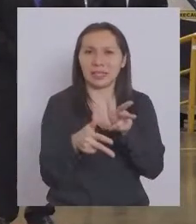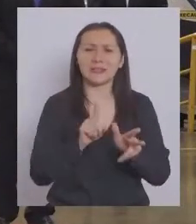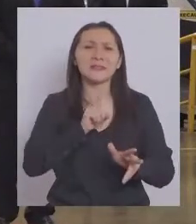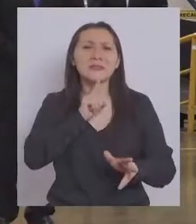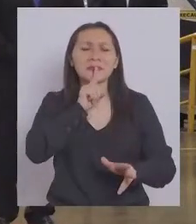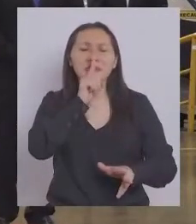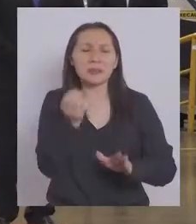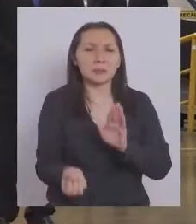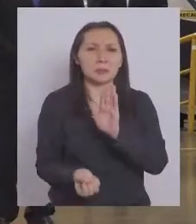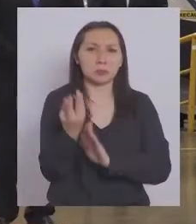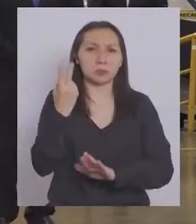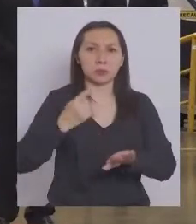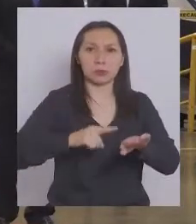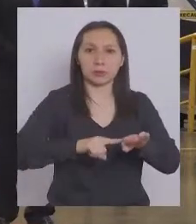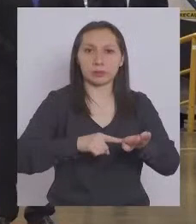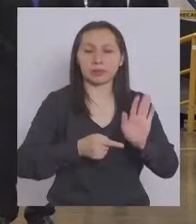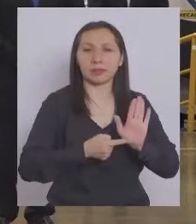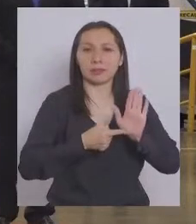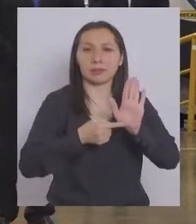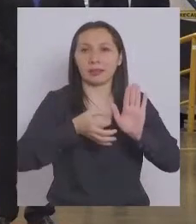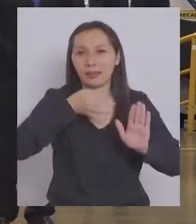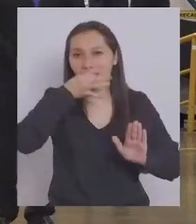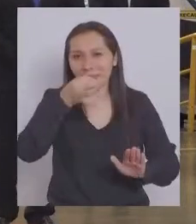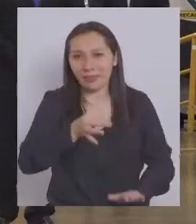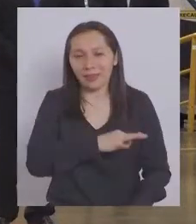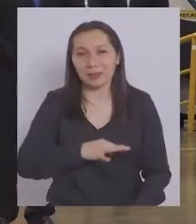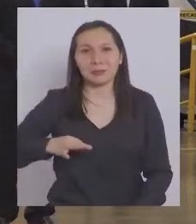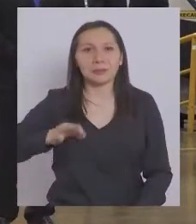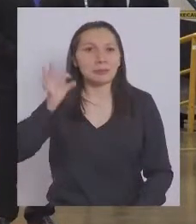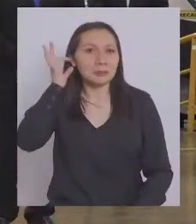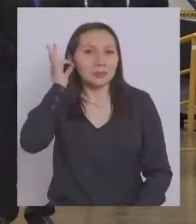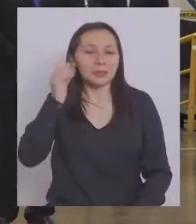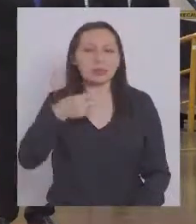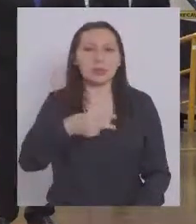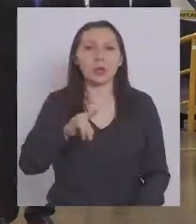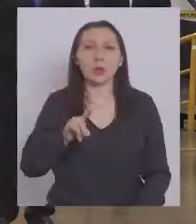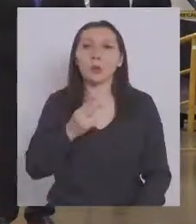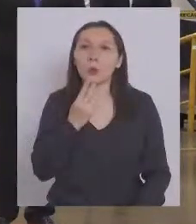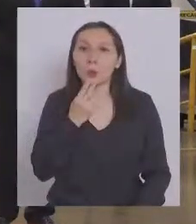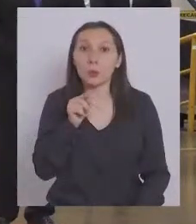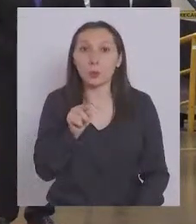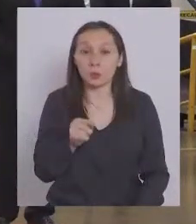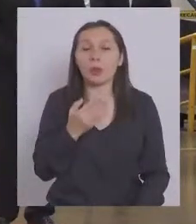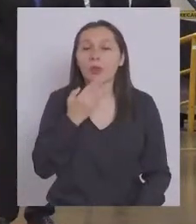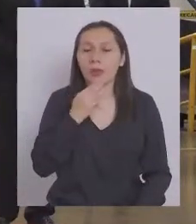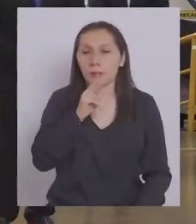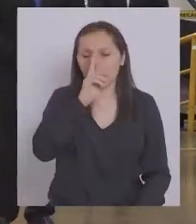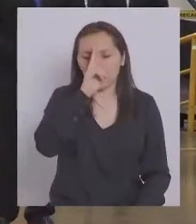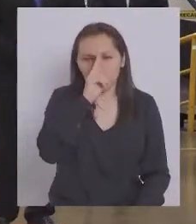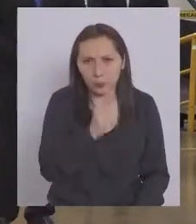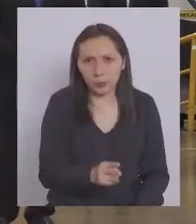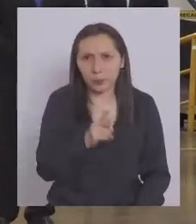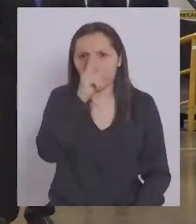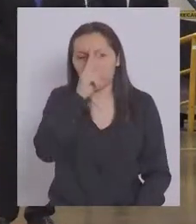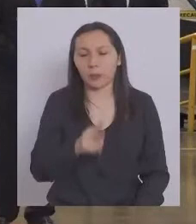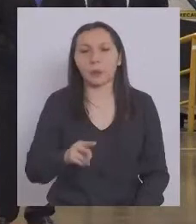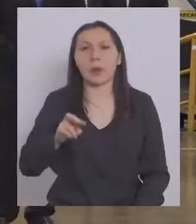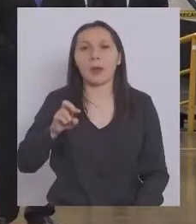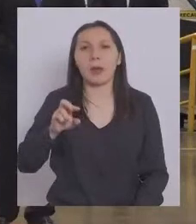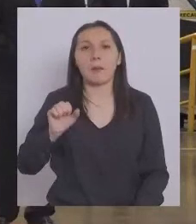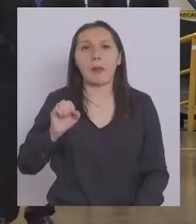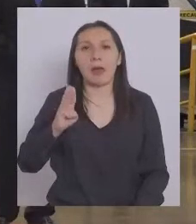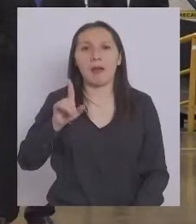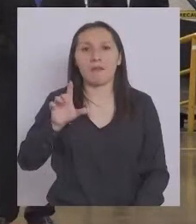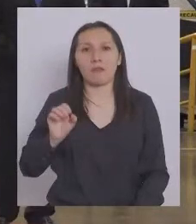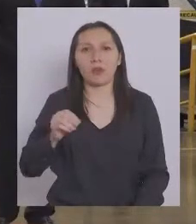alta tecnología, como lo ha manifestado la ministra Hood. Y quiero también hacer un reconocimiento a don Pedro Pablo